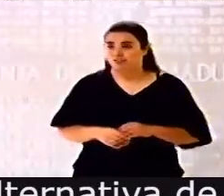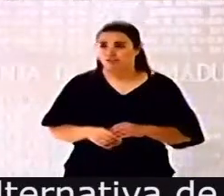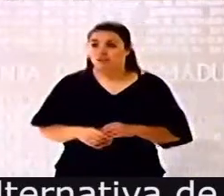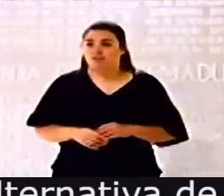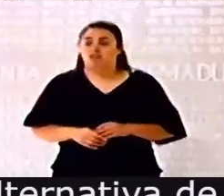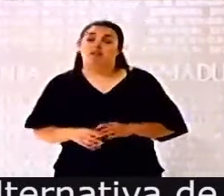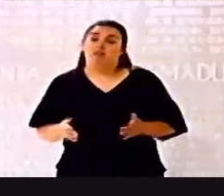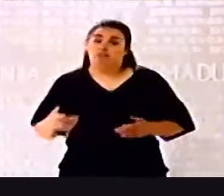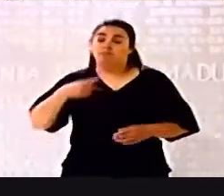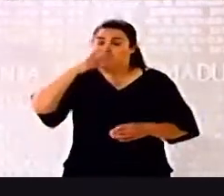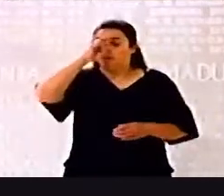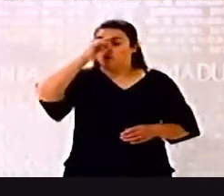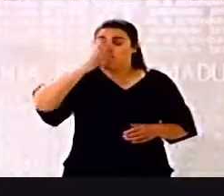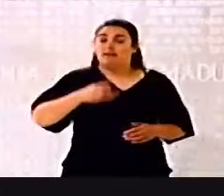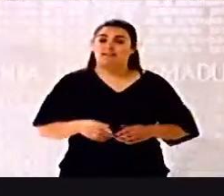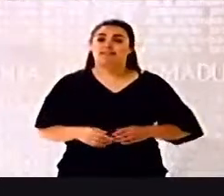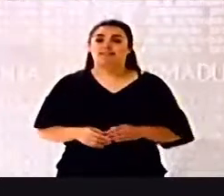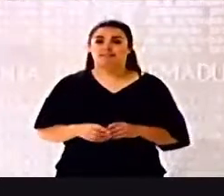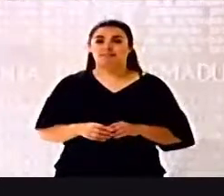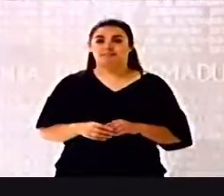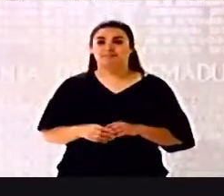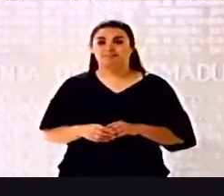Y eso me preocupa.